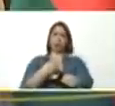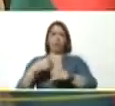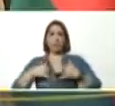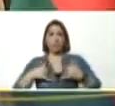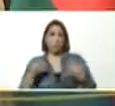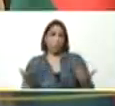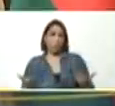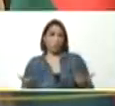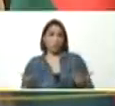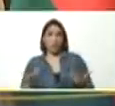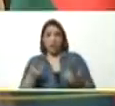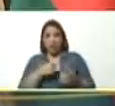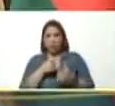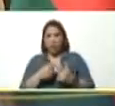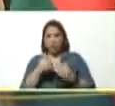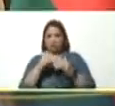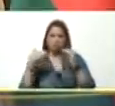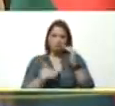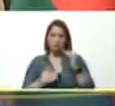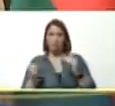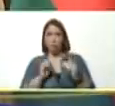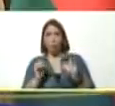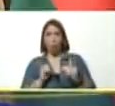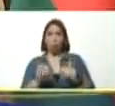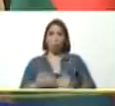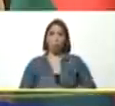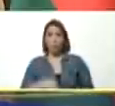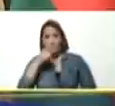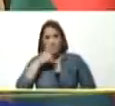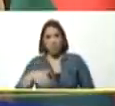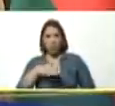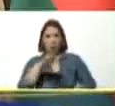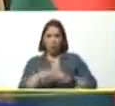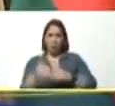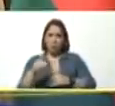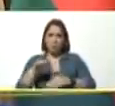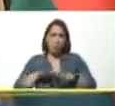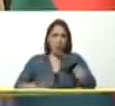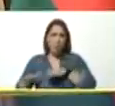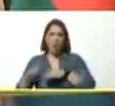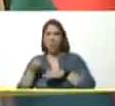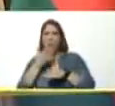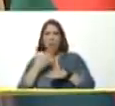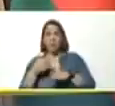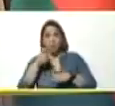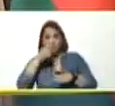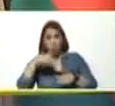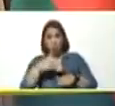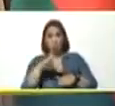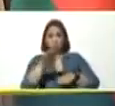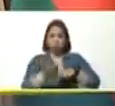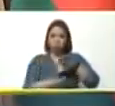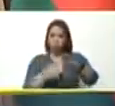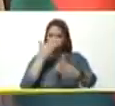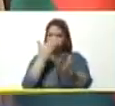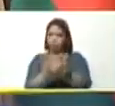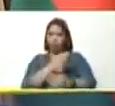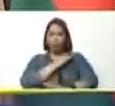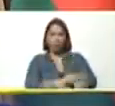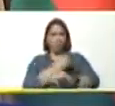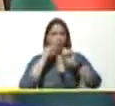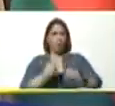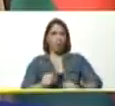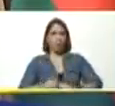vez de desmoralizarlo, y en vez de que el pueblo diera un paso atrás, el pueblo ha dado un paso firme